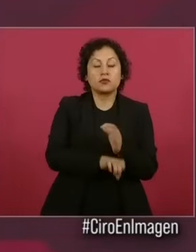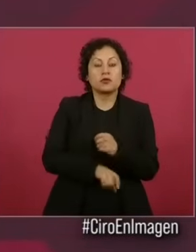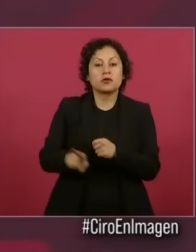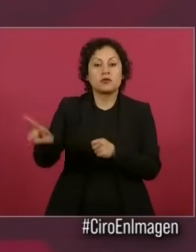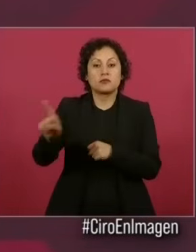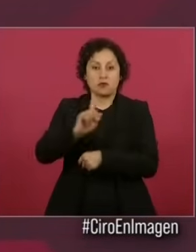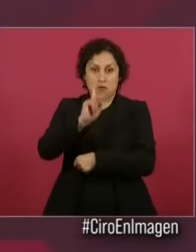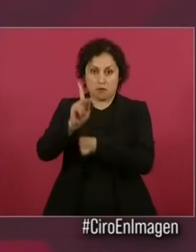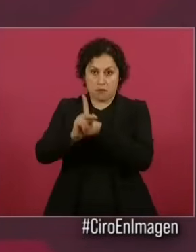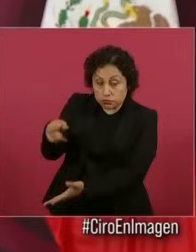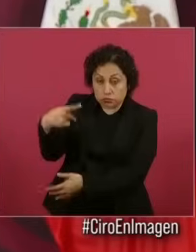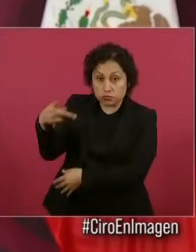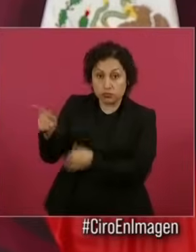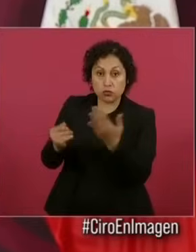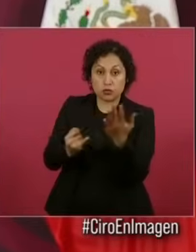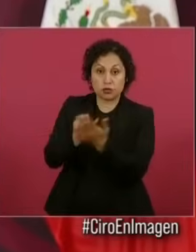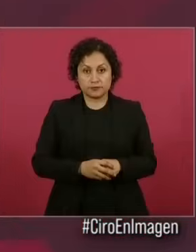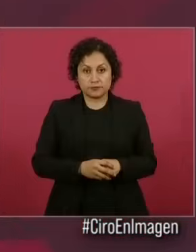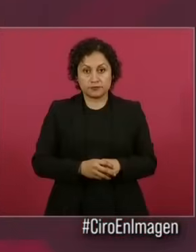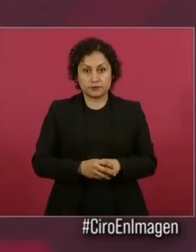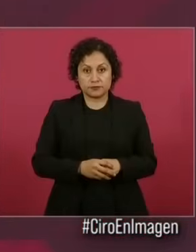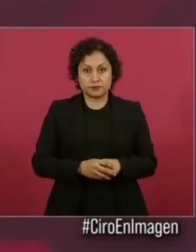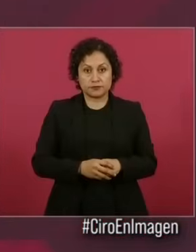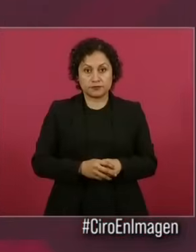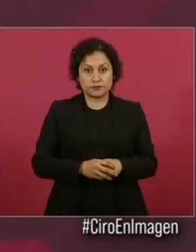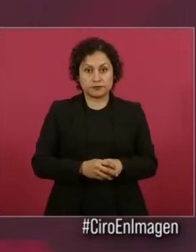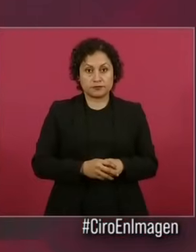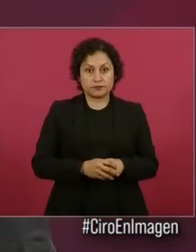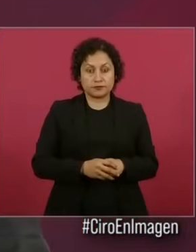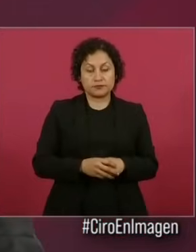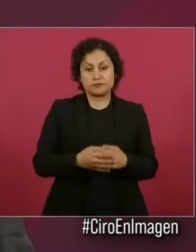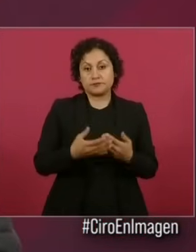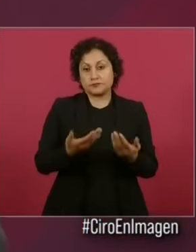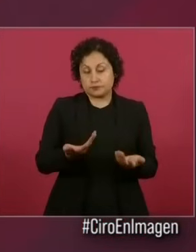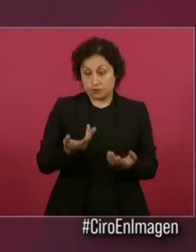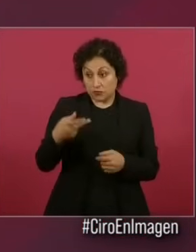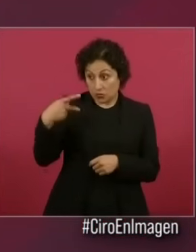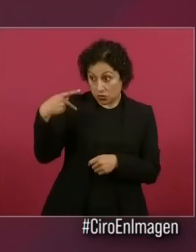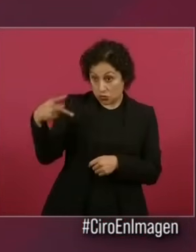Respetamos esa decisión, aunque es algo que consideramos